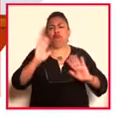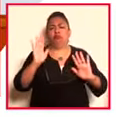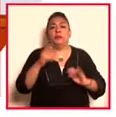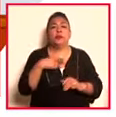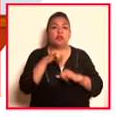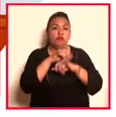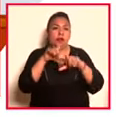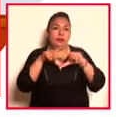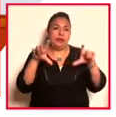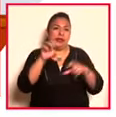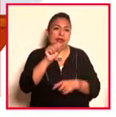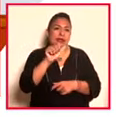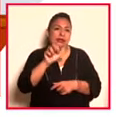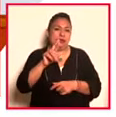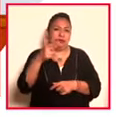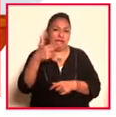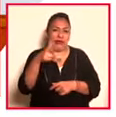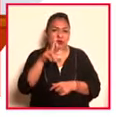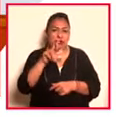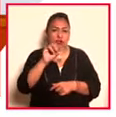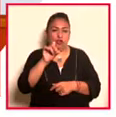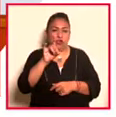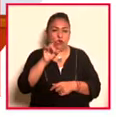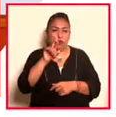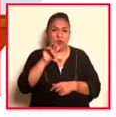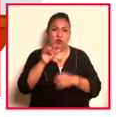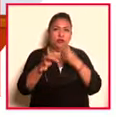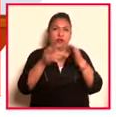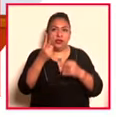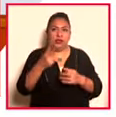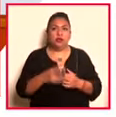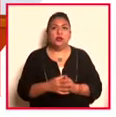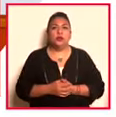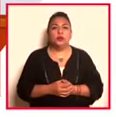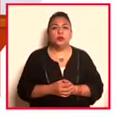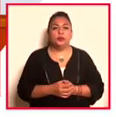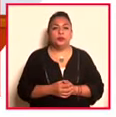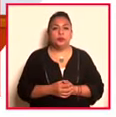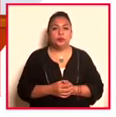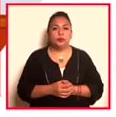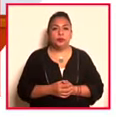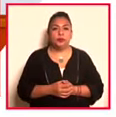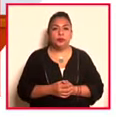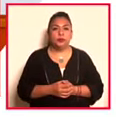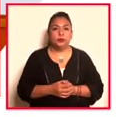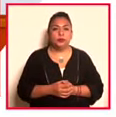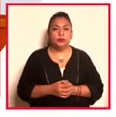y texto de César H. Meléndez, Rodrigo Peredo, Noticias 22.